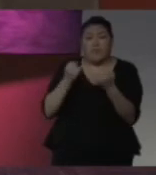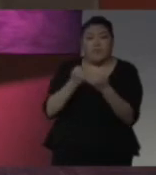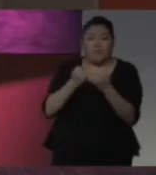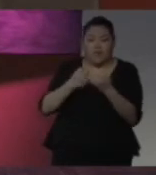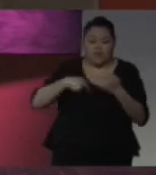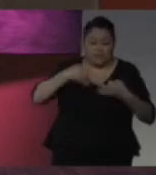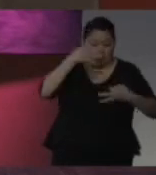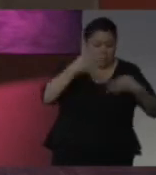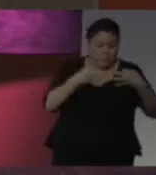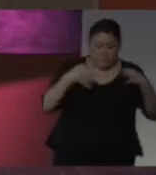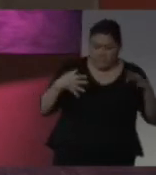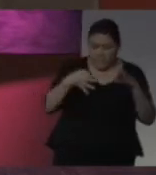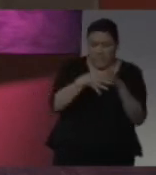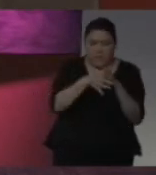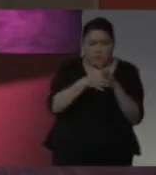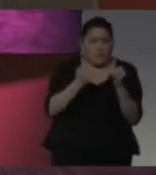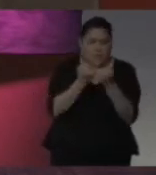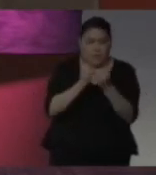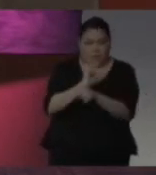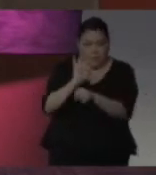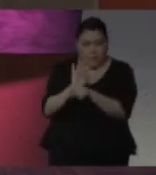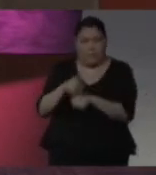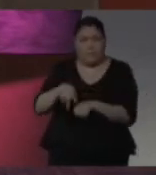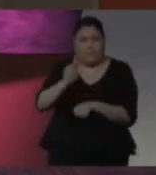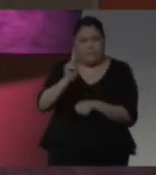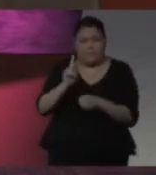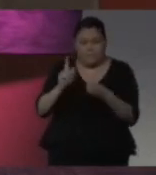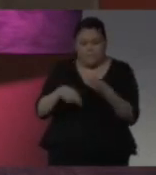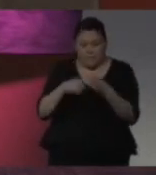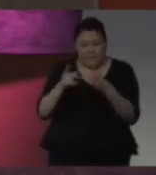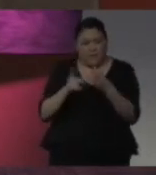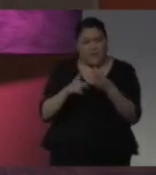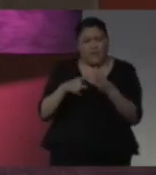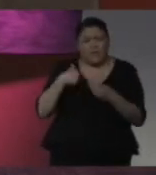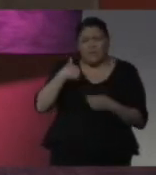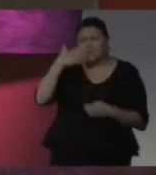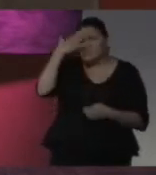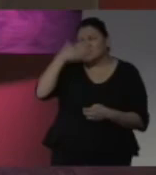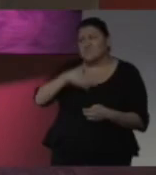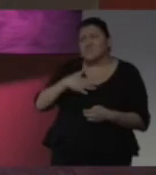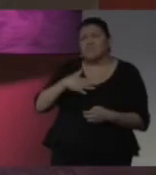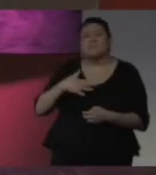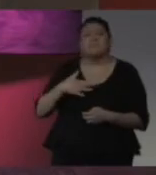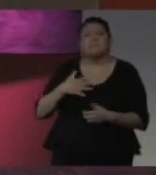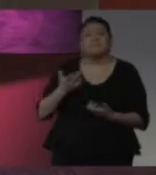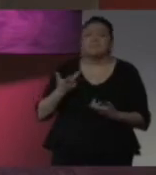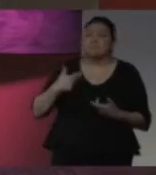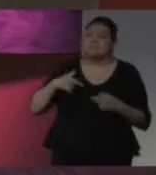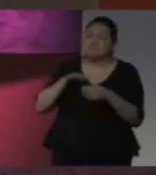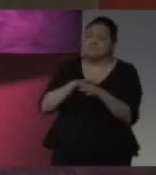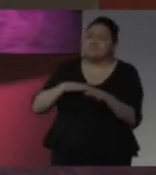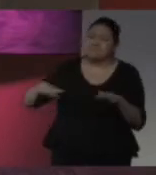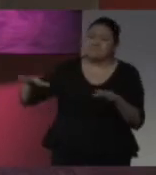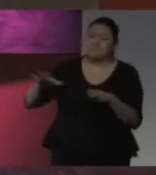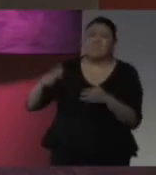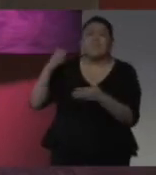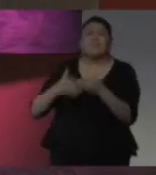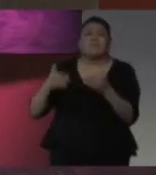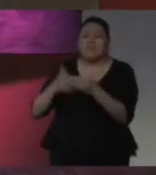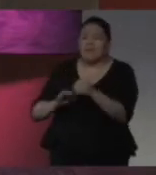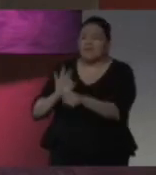pero que no puede haber una reflexión útil y y transformadora si no